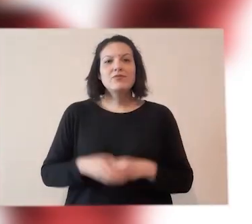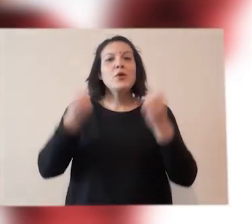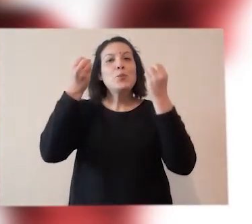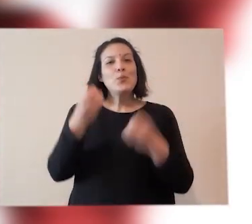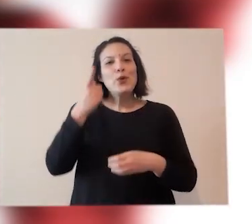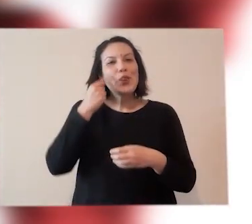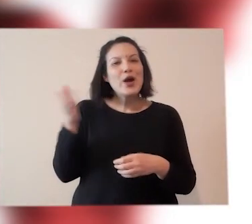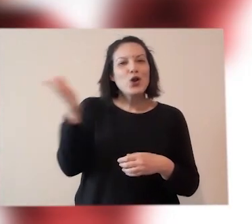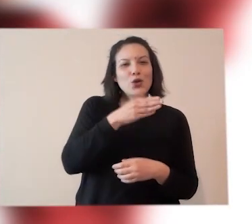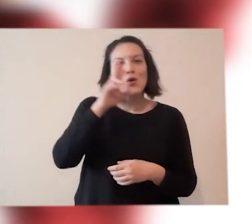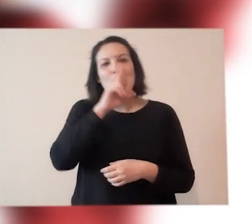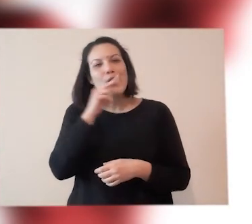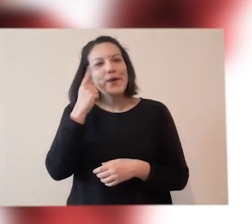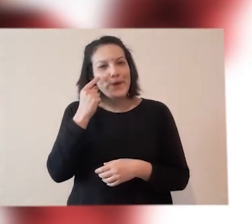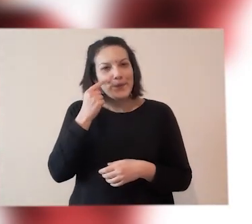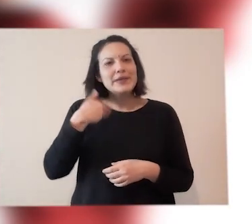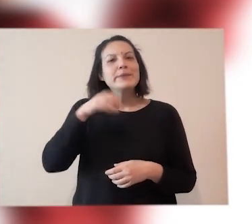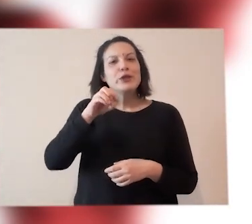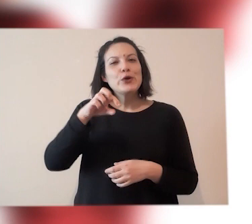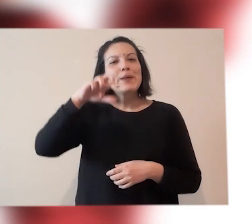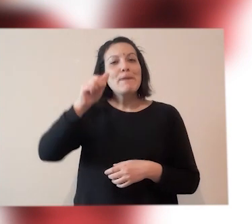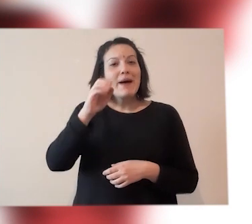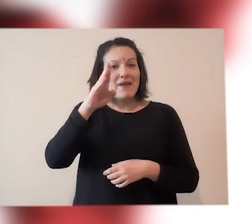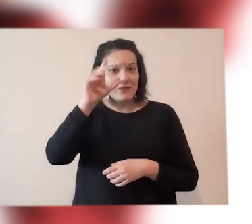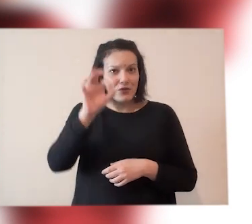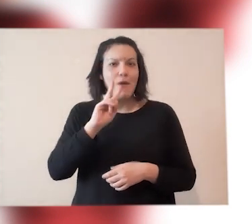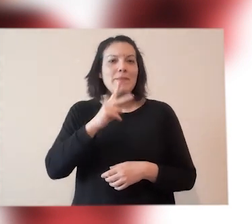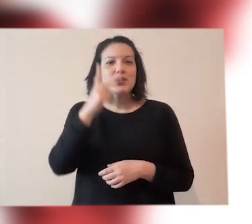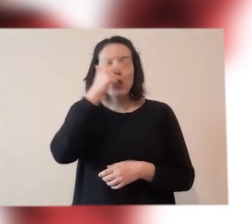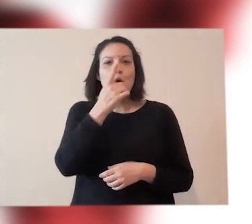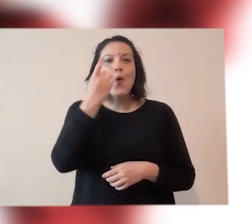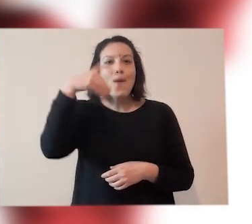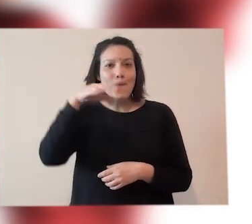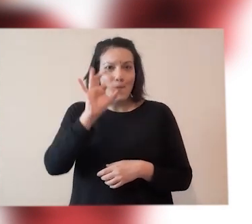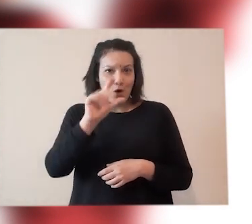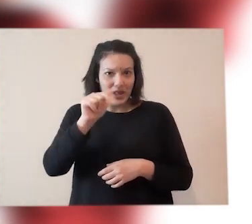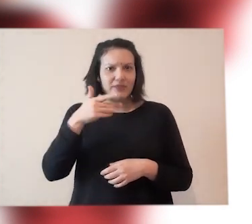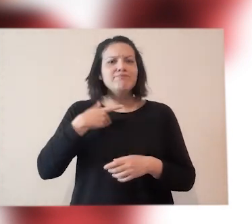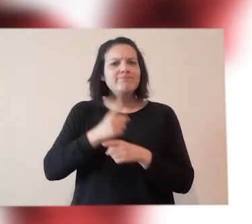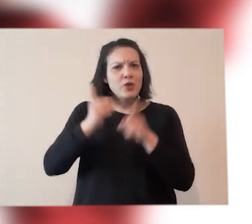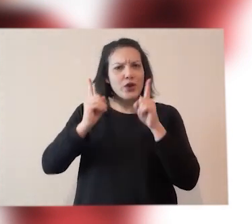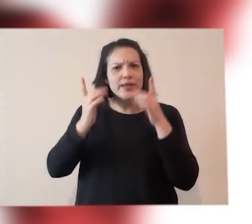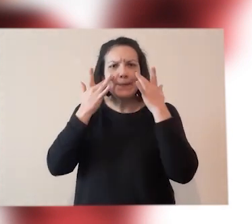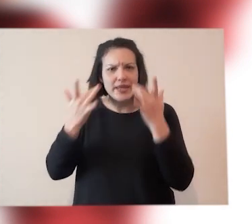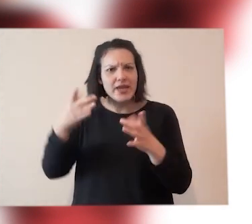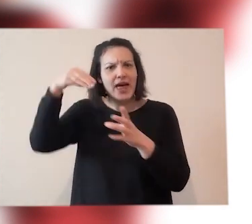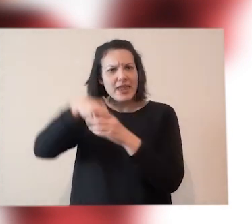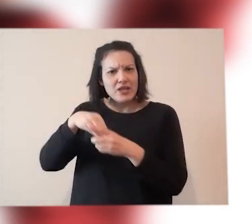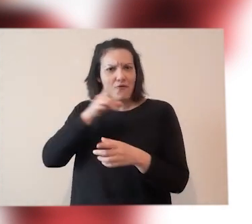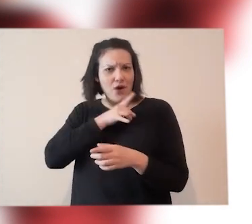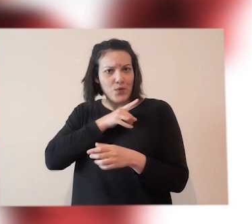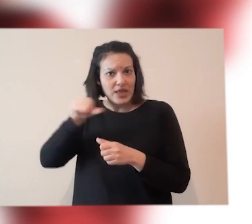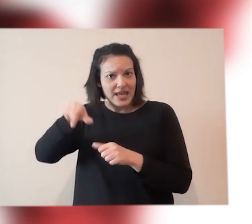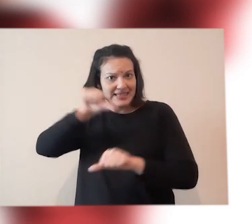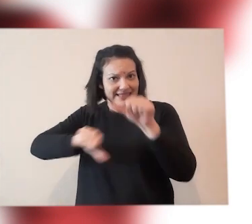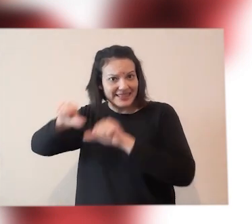Buenos días a todas y todos. Mi nombre es Pablo Úmpola, soy docente investigador de la Facultad de Ciencias de la Vida y la Salud de